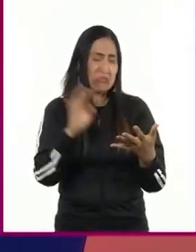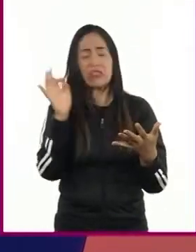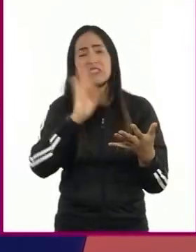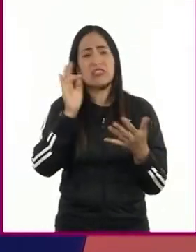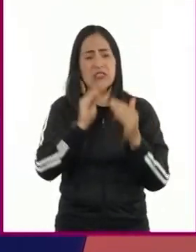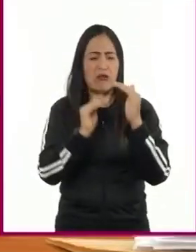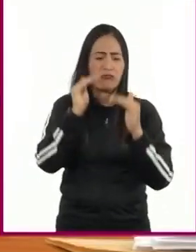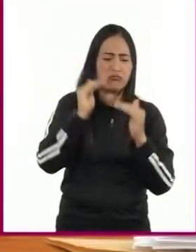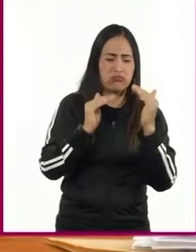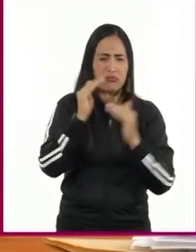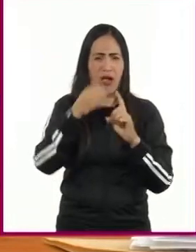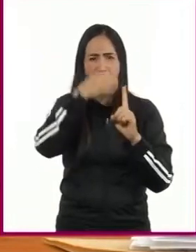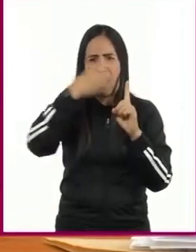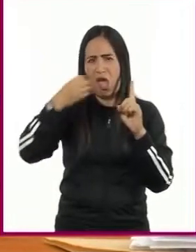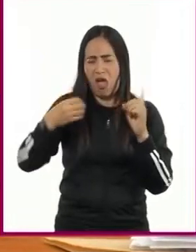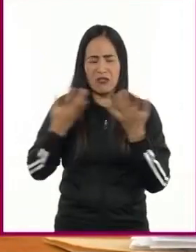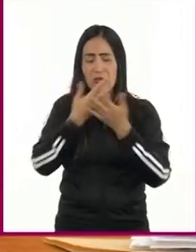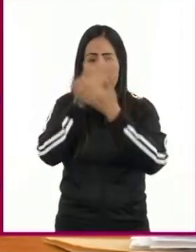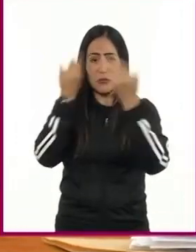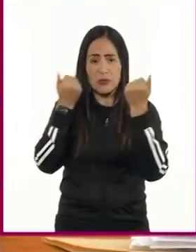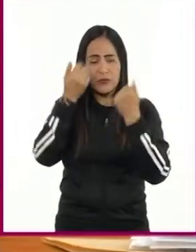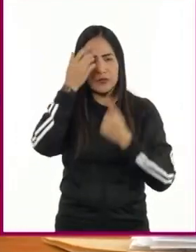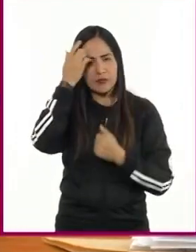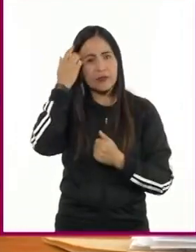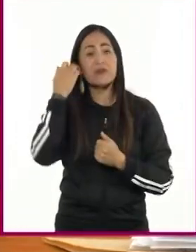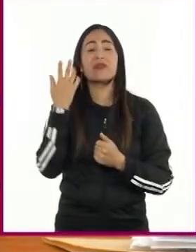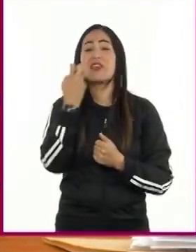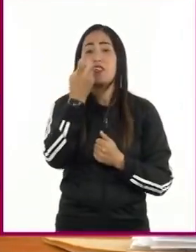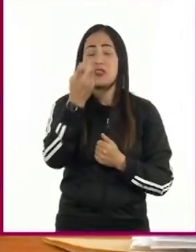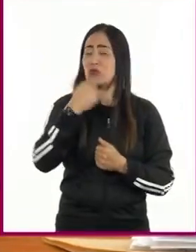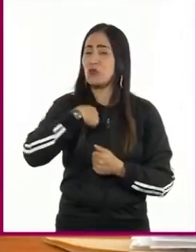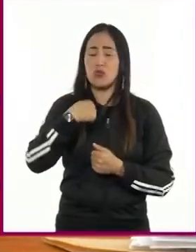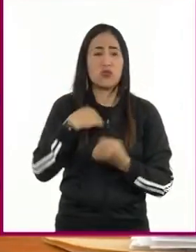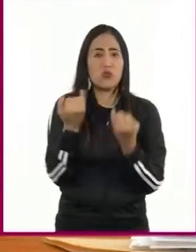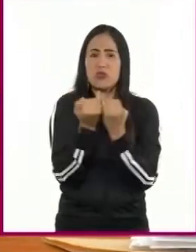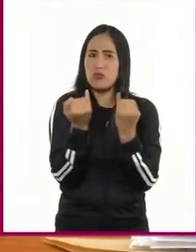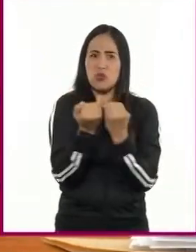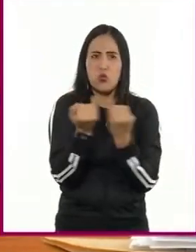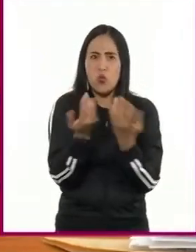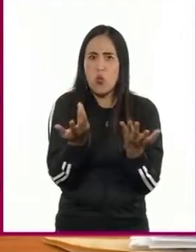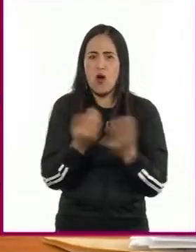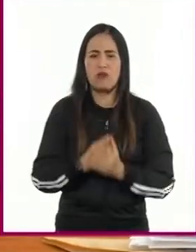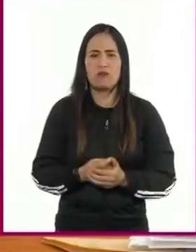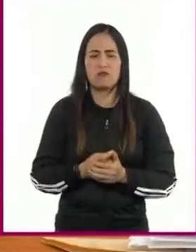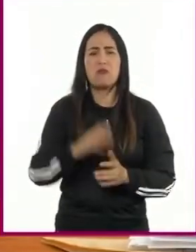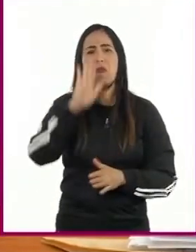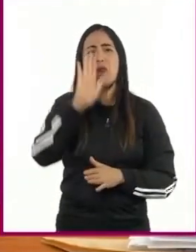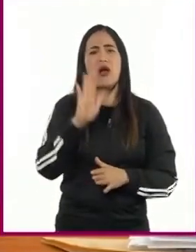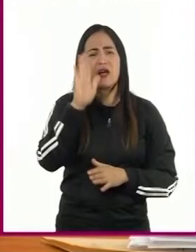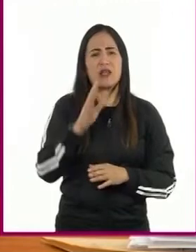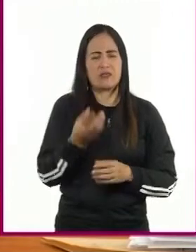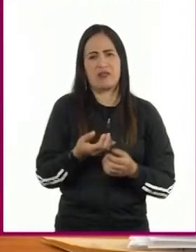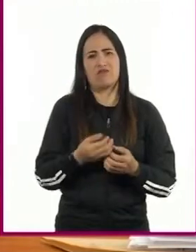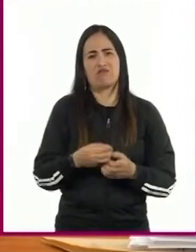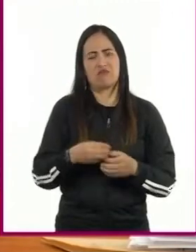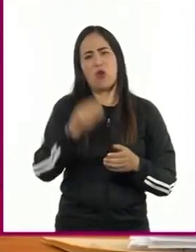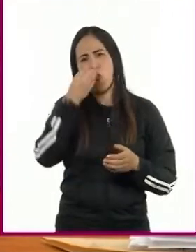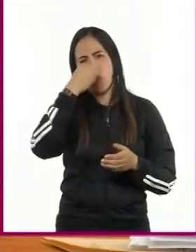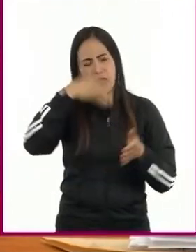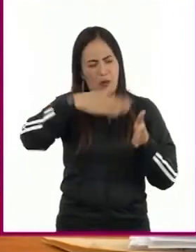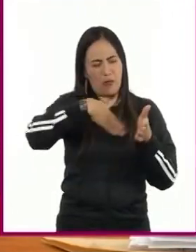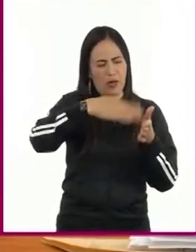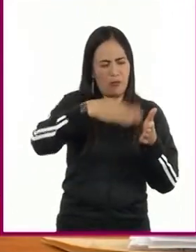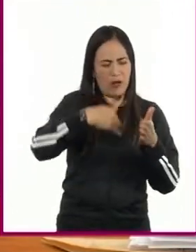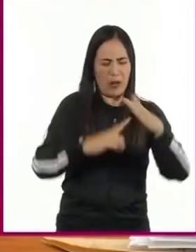por encima de otros. Sí, profesora. Eso exactamente es lo que me suele ocurrir. Es como si colocara todos los ingredientes de una receta sobre